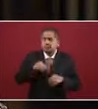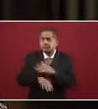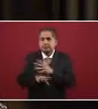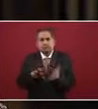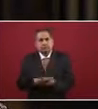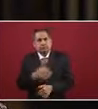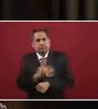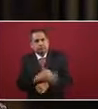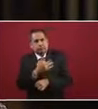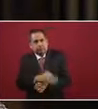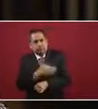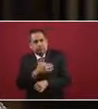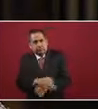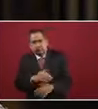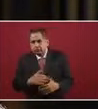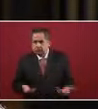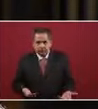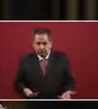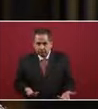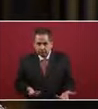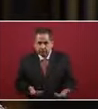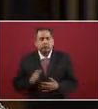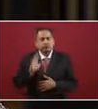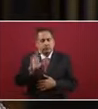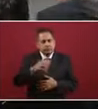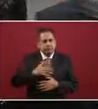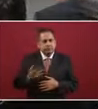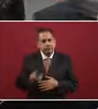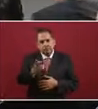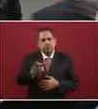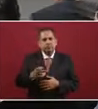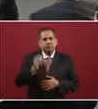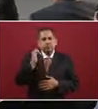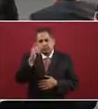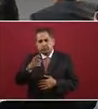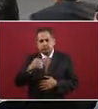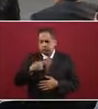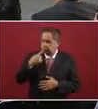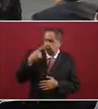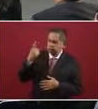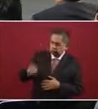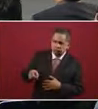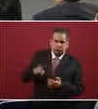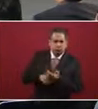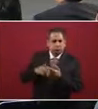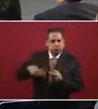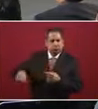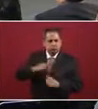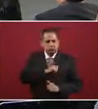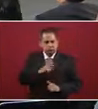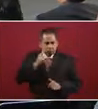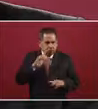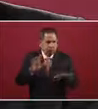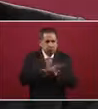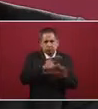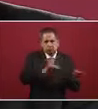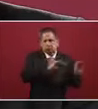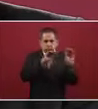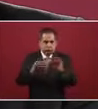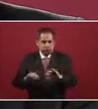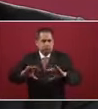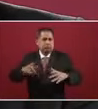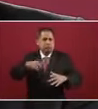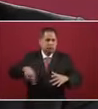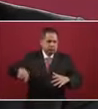que los incrimine. Mi pregunta es, señor presidente, ¿usted daría instrucciones para que estos militares sean trasladados al campo